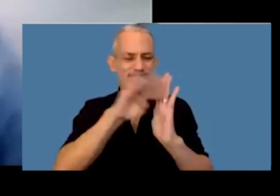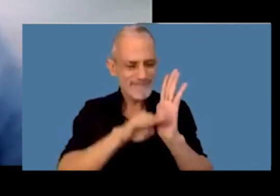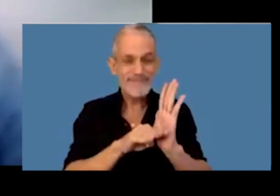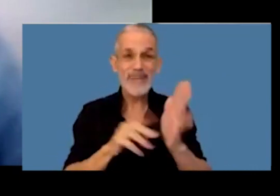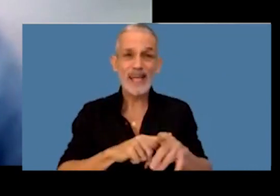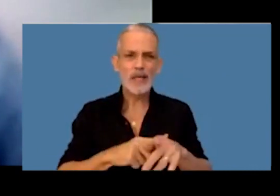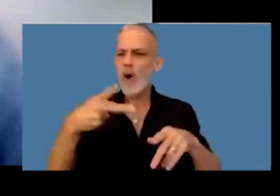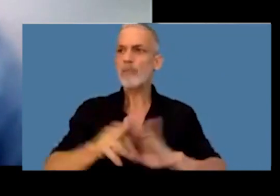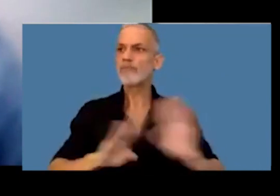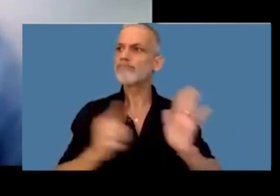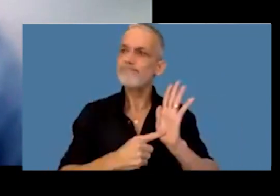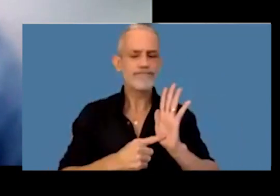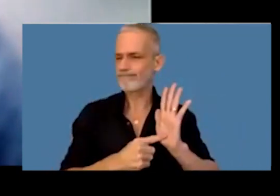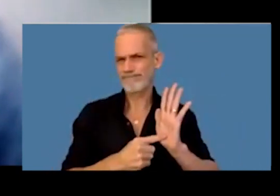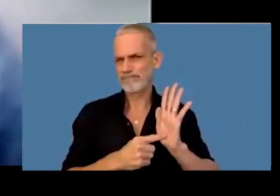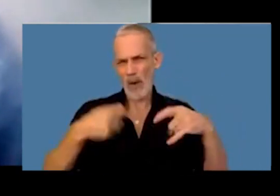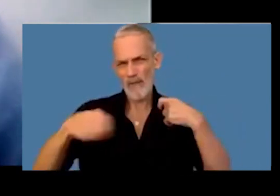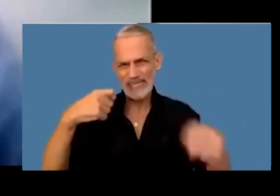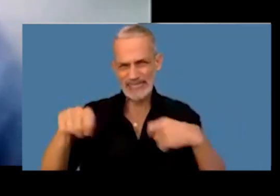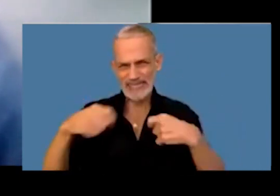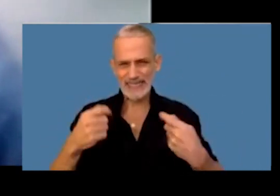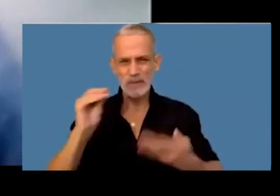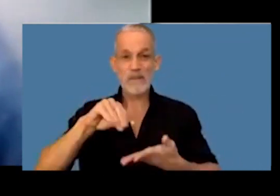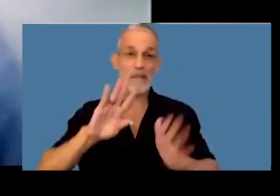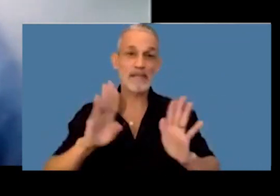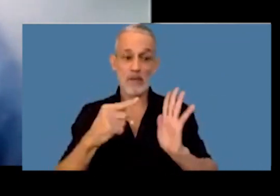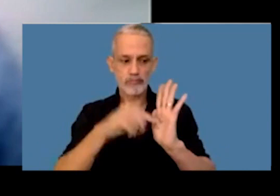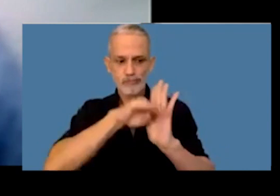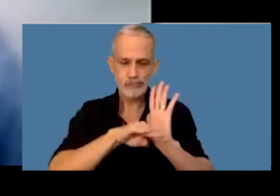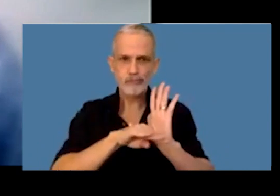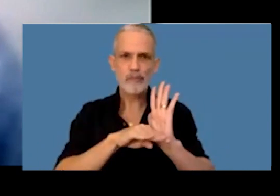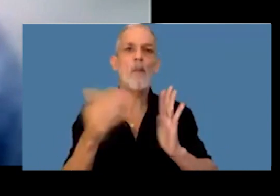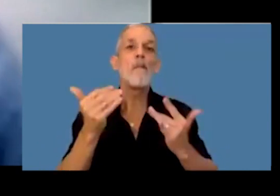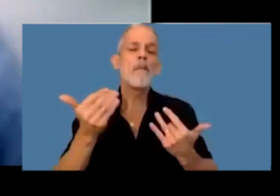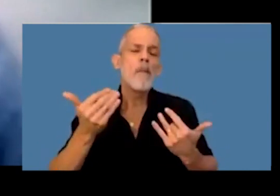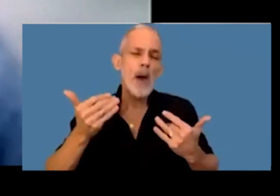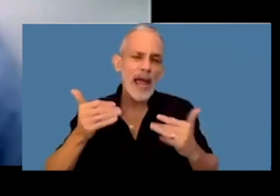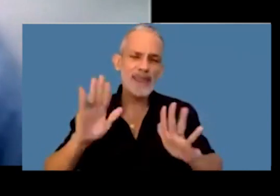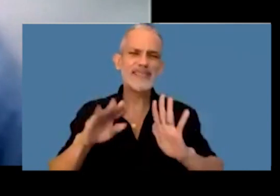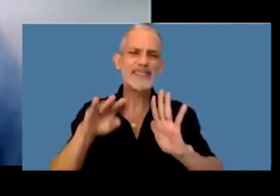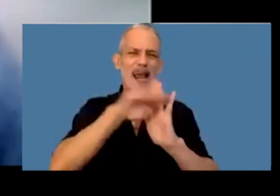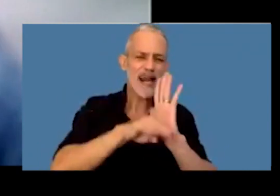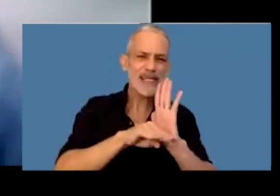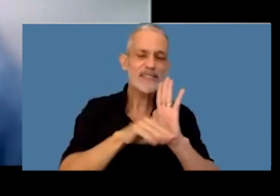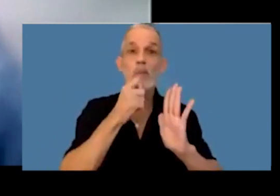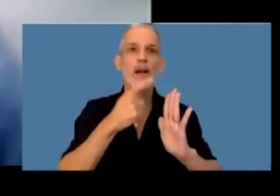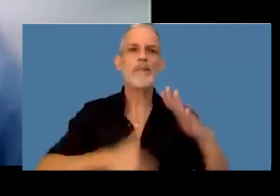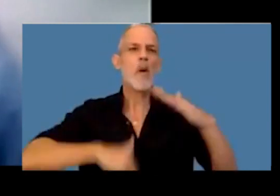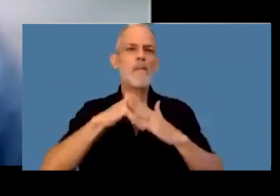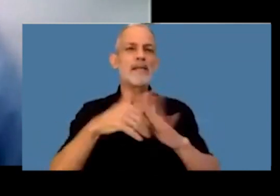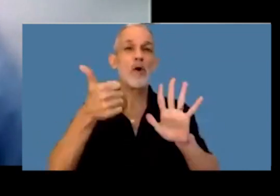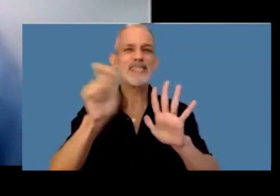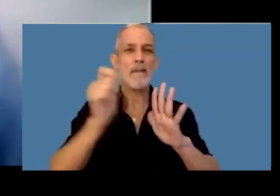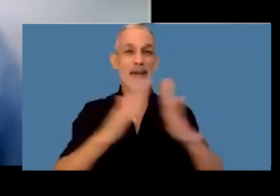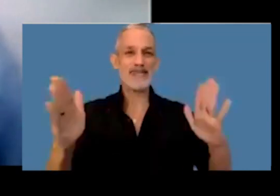se necesitan. Según normativa, nosotros podíamos tomar requisitos de máximo 6 meses, hoy en